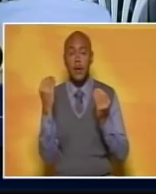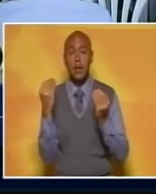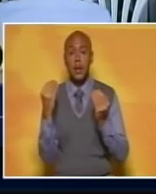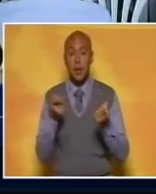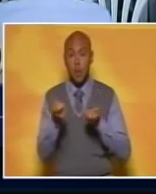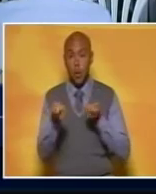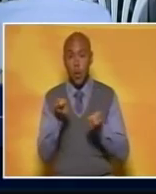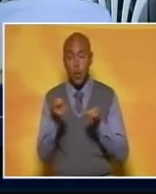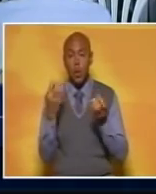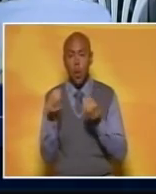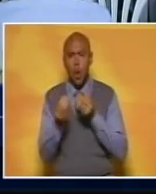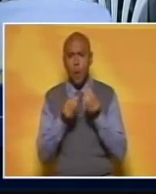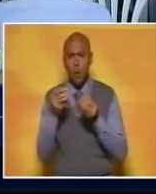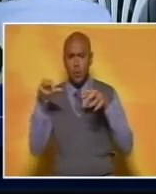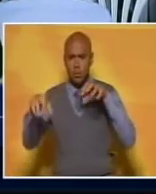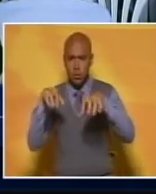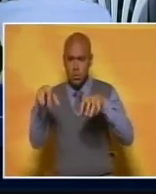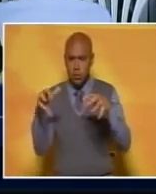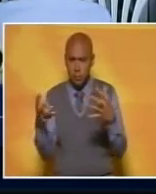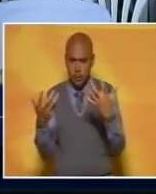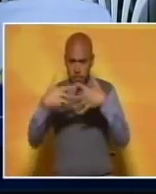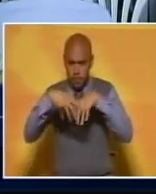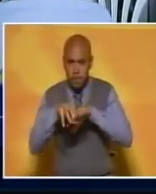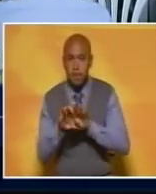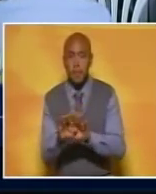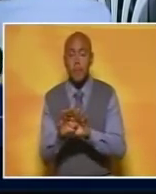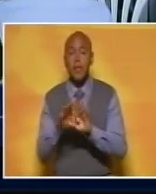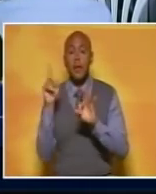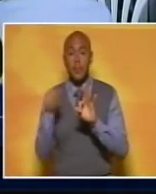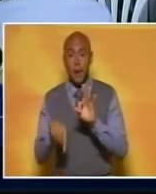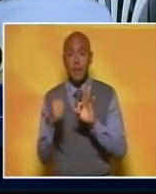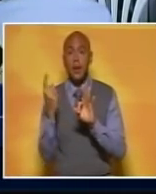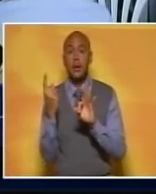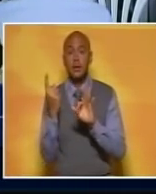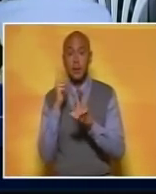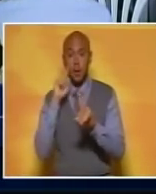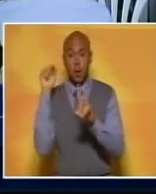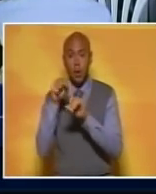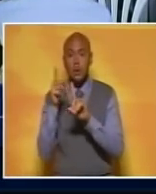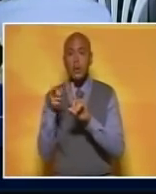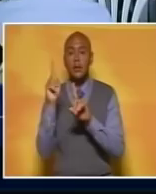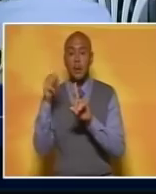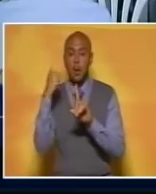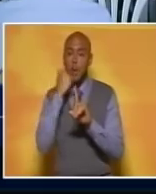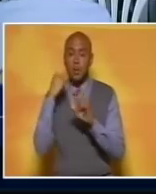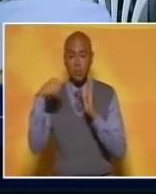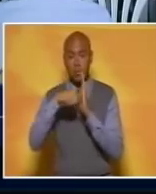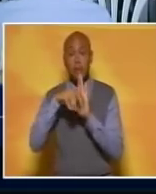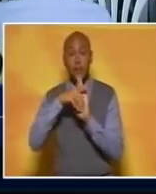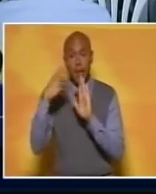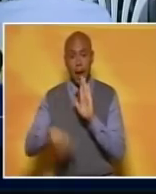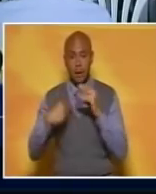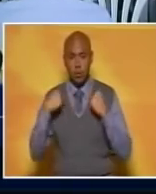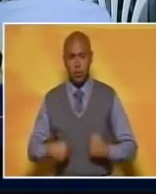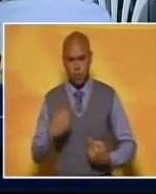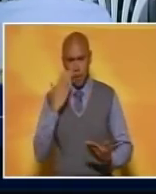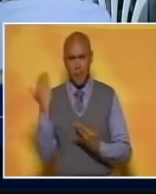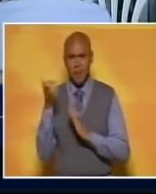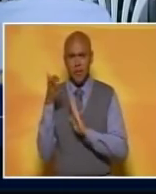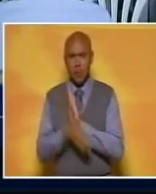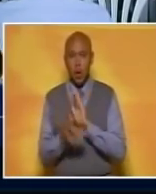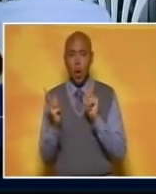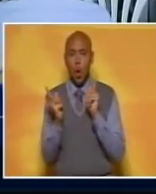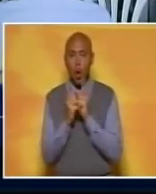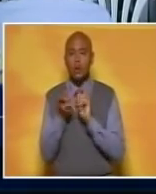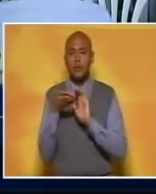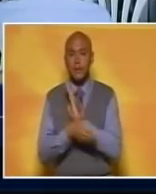para articular a todos los sectores y así apoyarlos en la exigencia de sus derechos. A continuación, parte de lo que ha